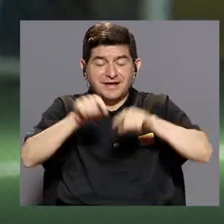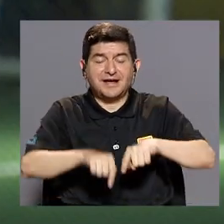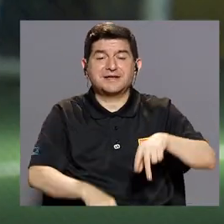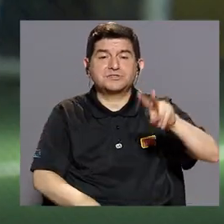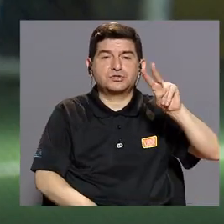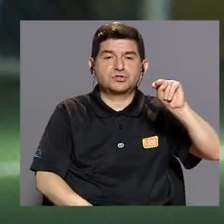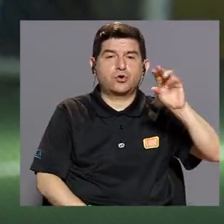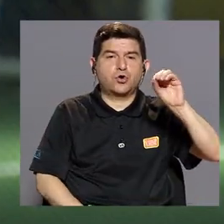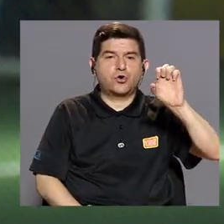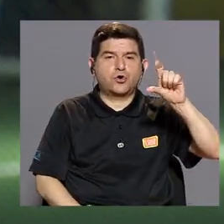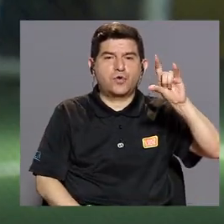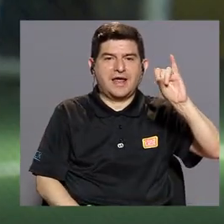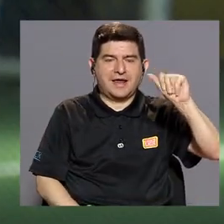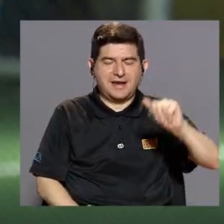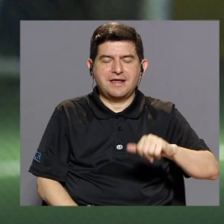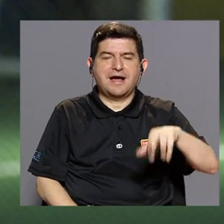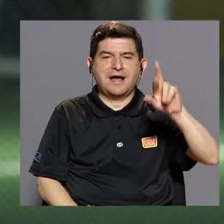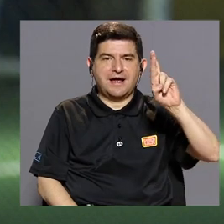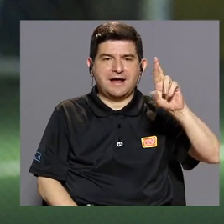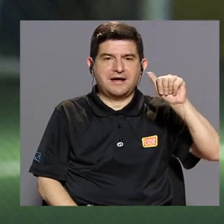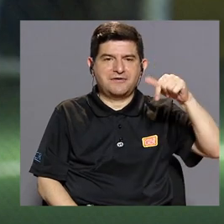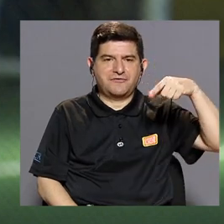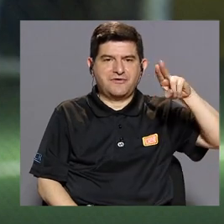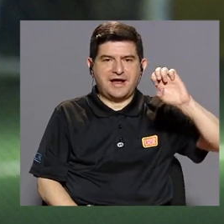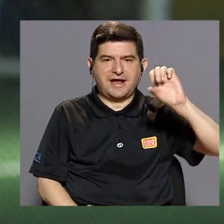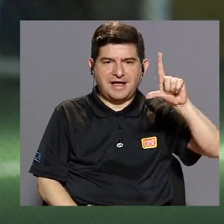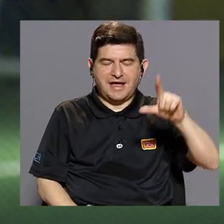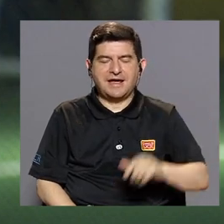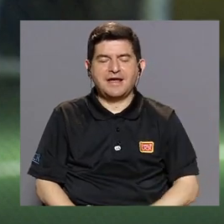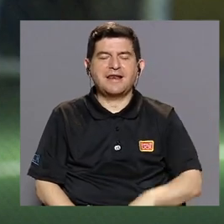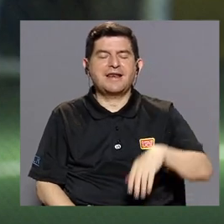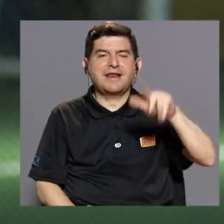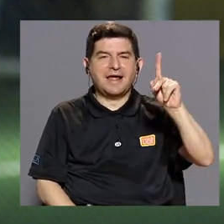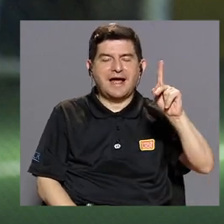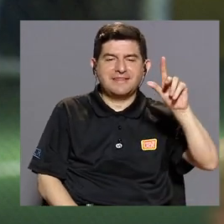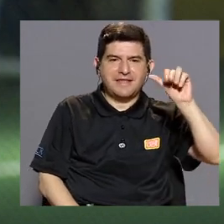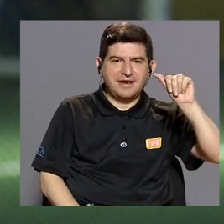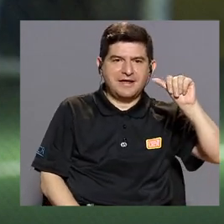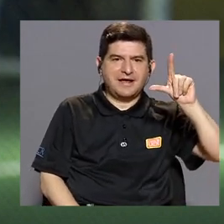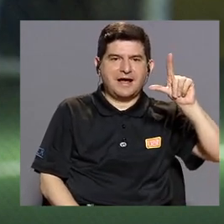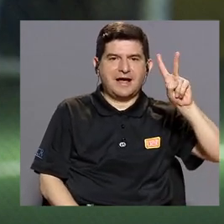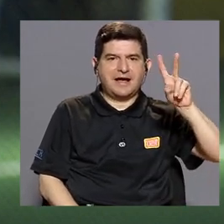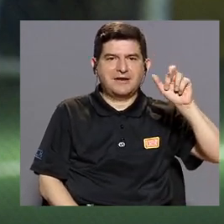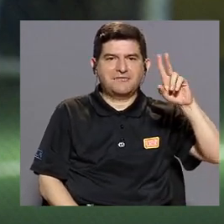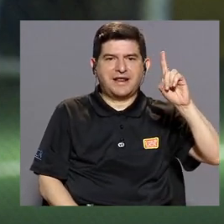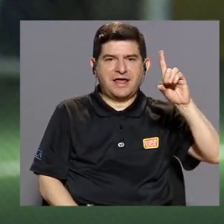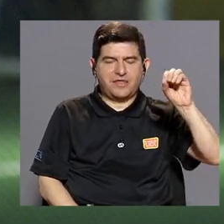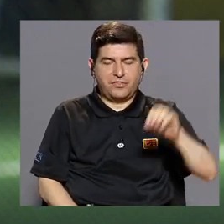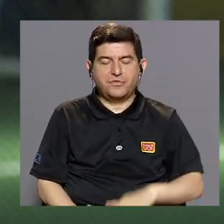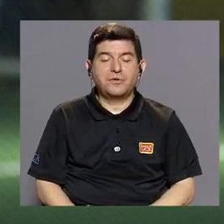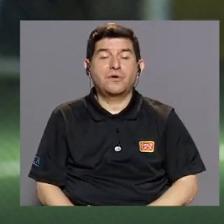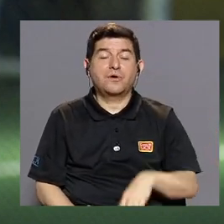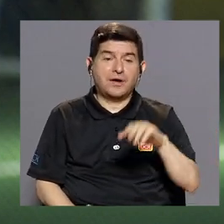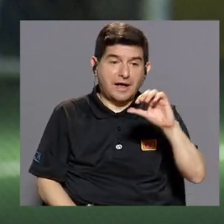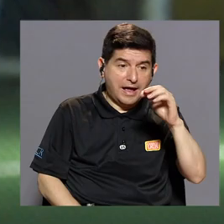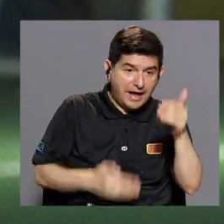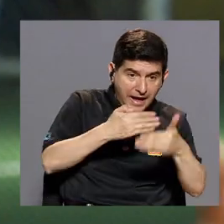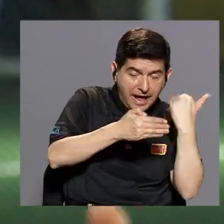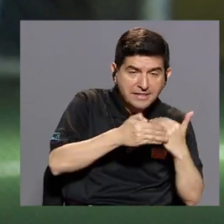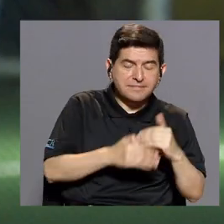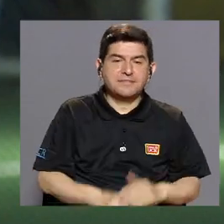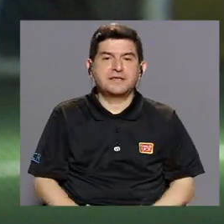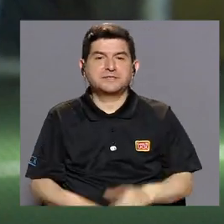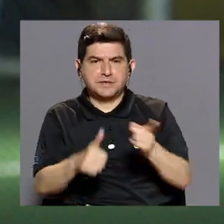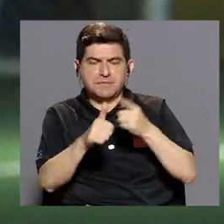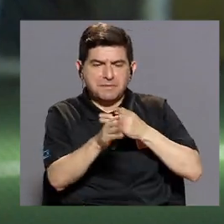de Noelia, de Raquel Rodríguez. Raquel. De Catherine Alvarado, que Raquel los llevó de las manos. Uh-huh. Primero sacó su carrera y ahora